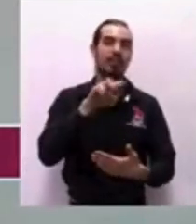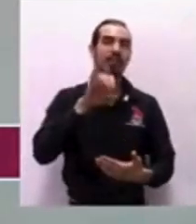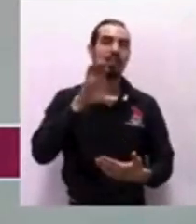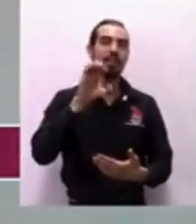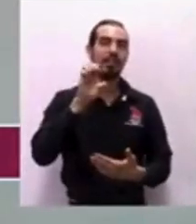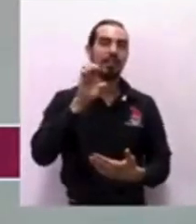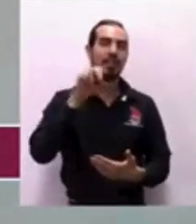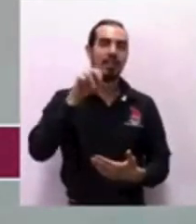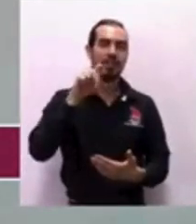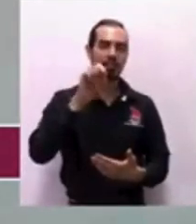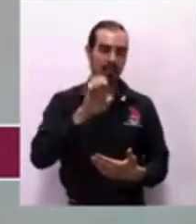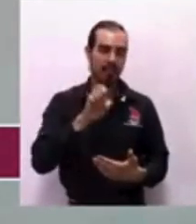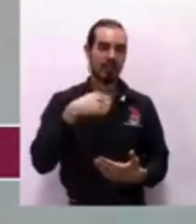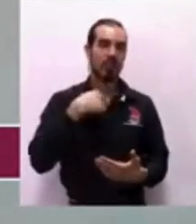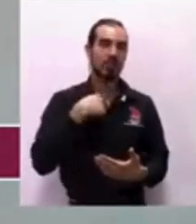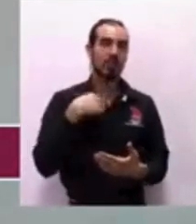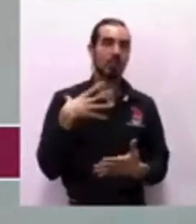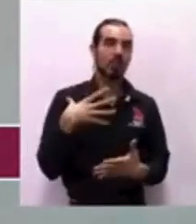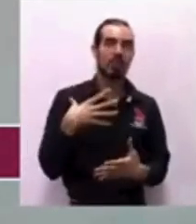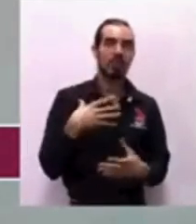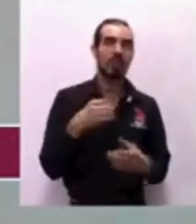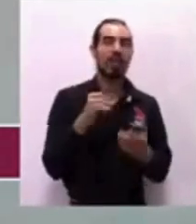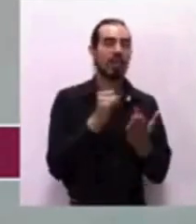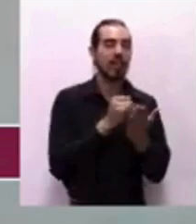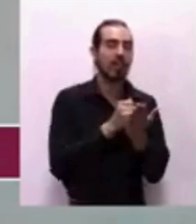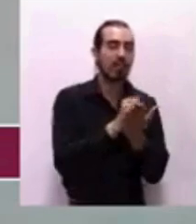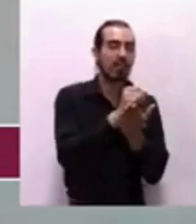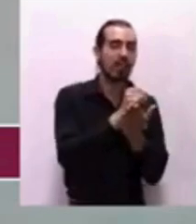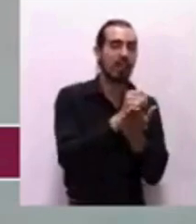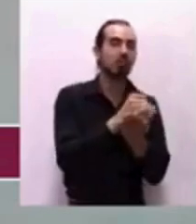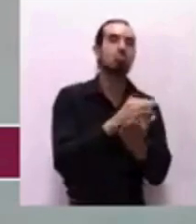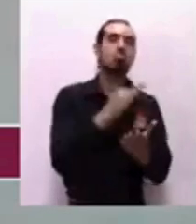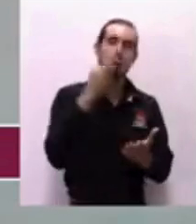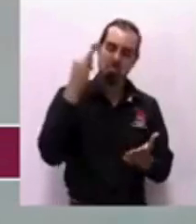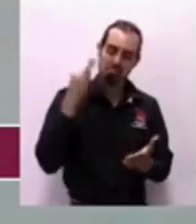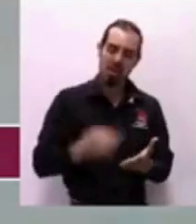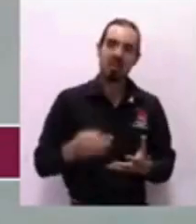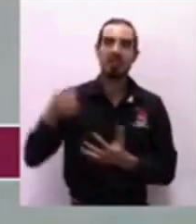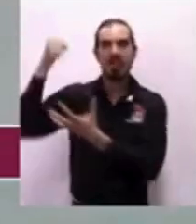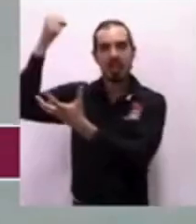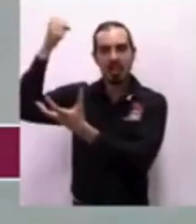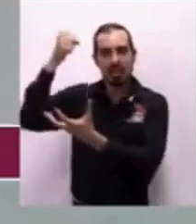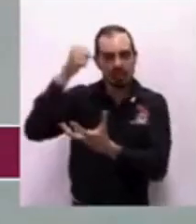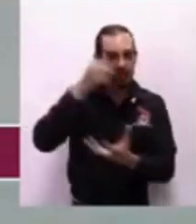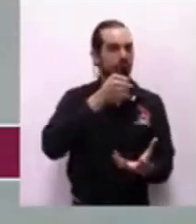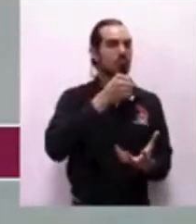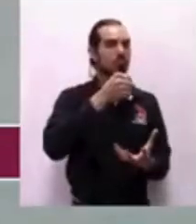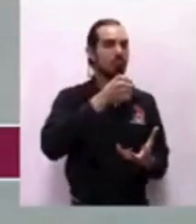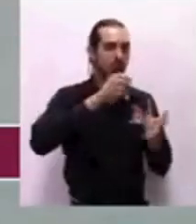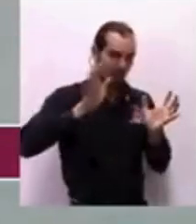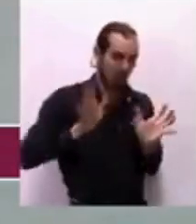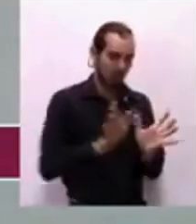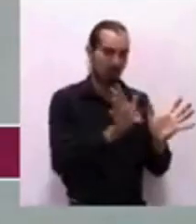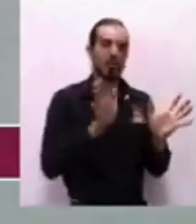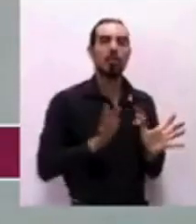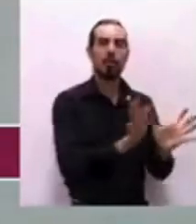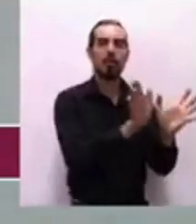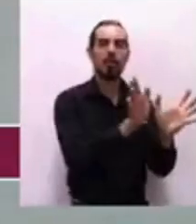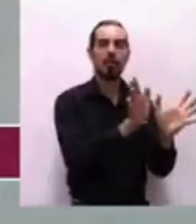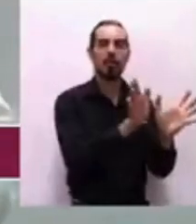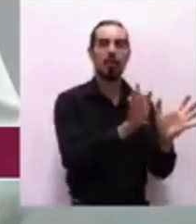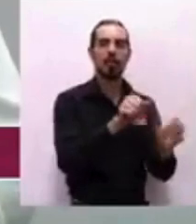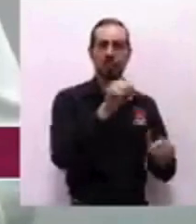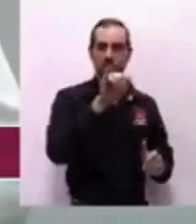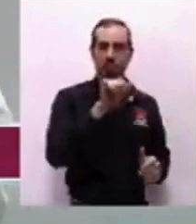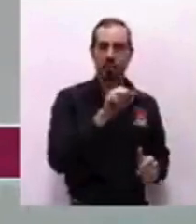Guerrero mi opción fue aceptar esta inversión promoverla Por supuesto que si me dijeran